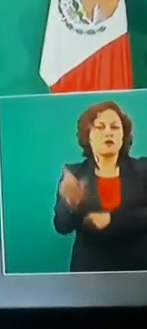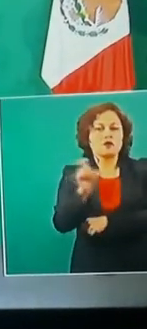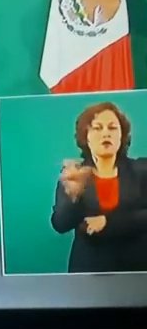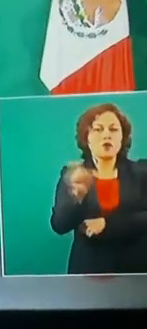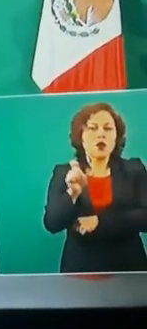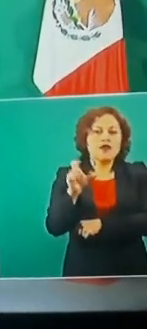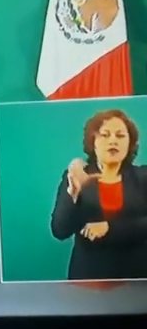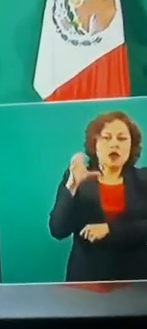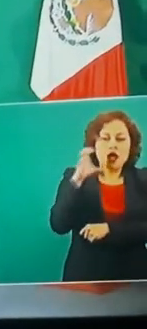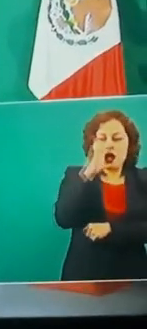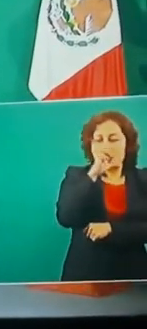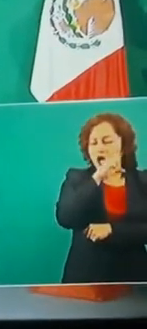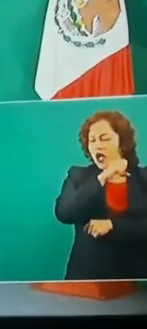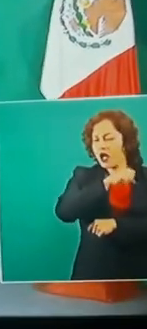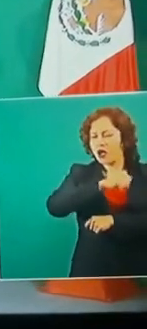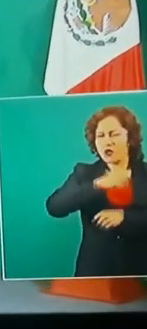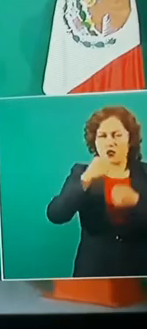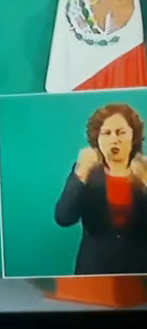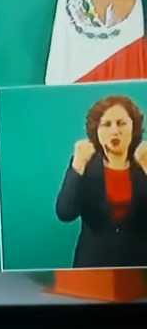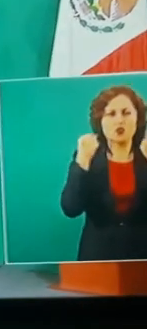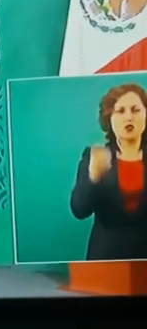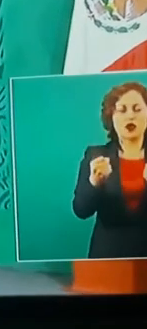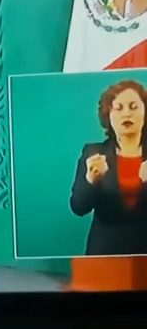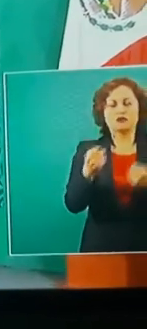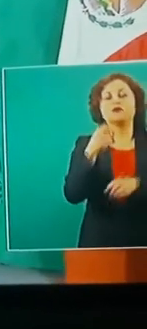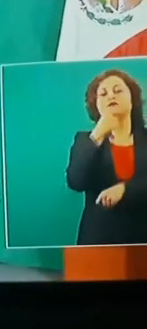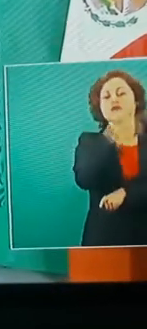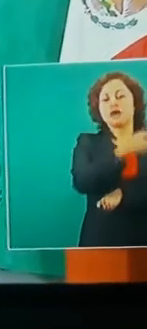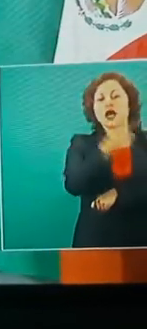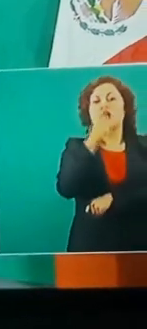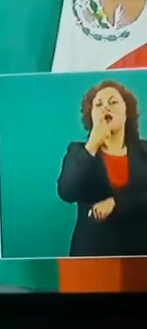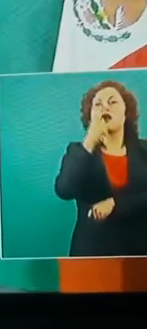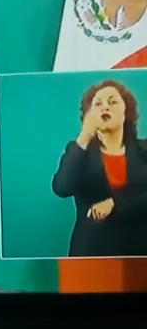puedan contar con energía eléctrica a precios justos.